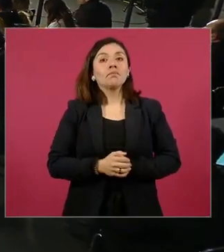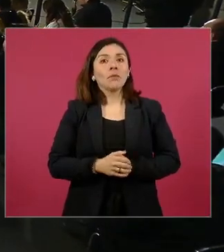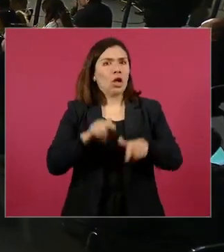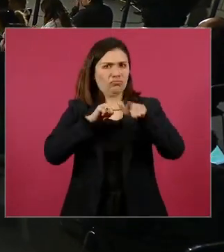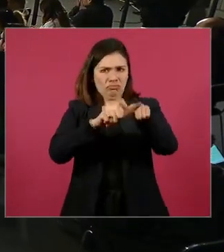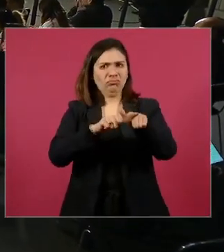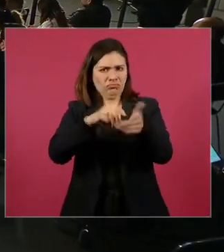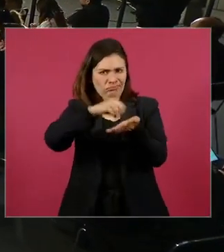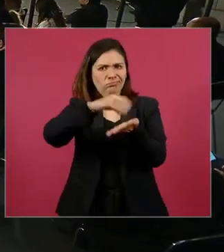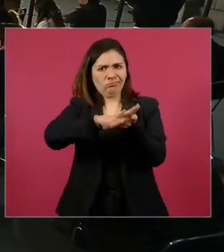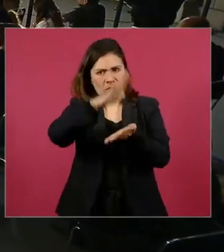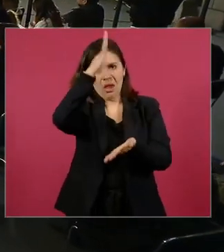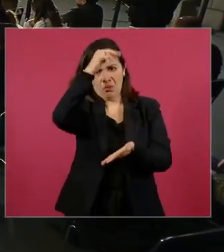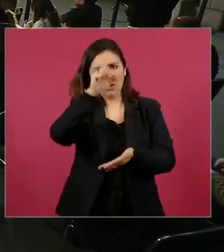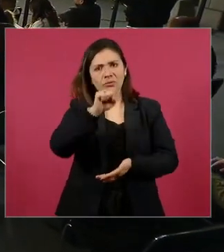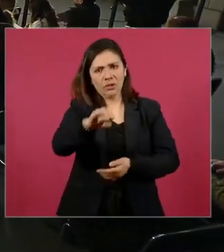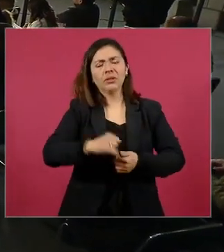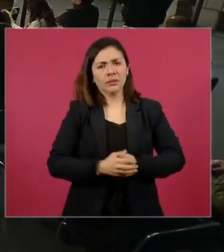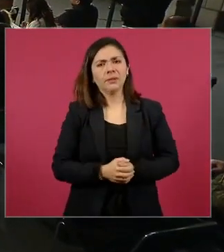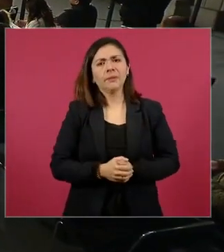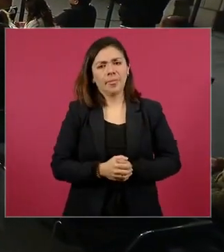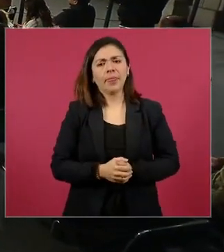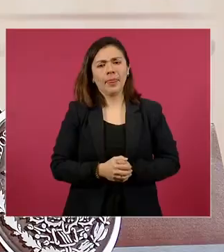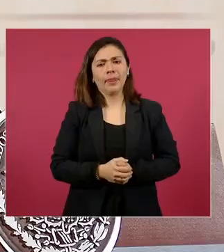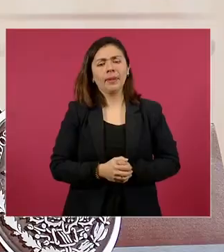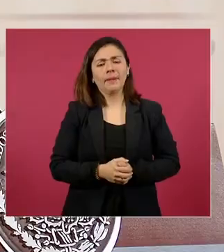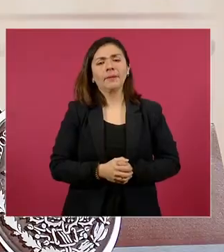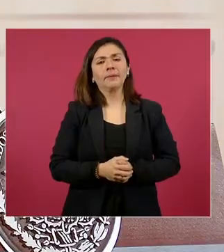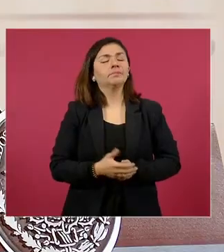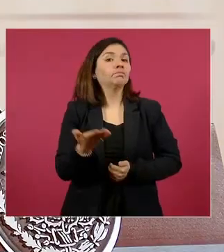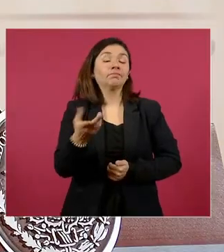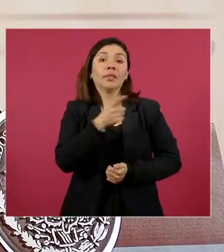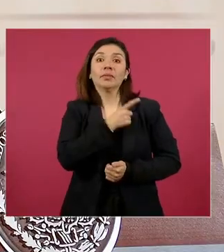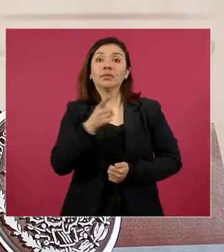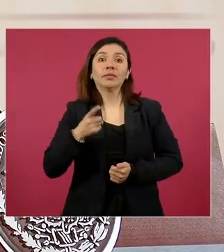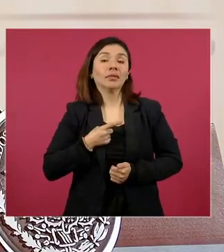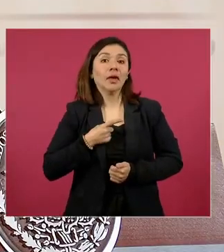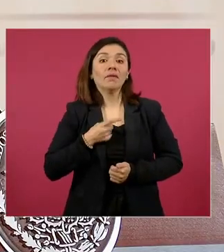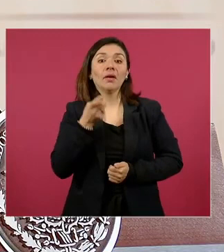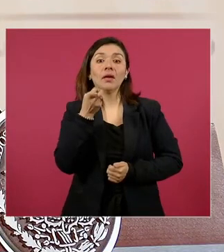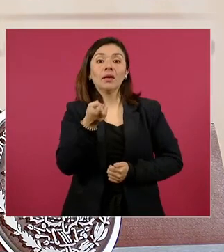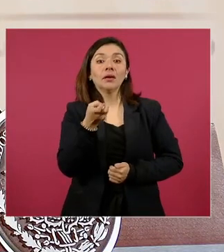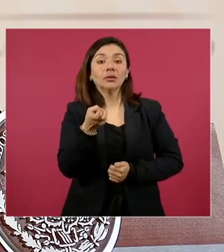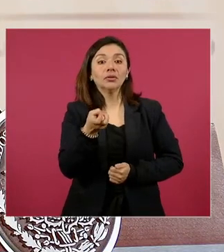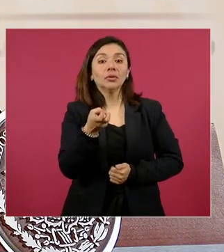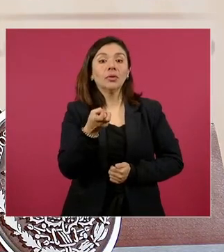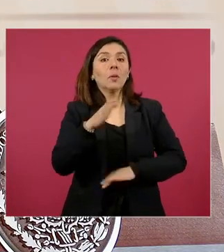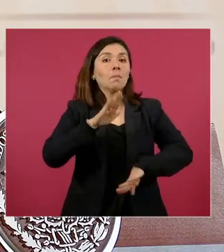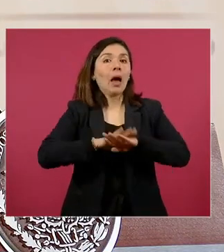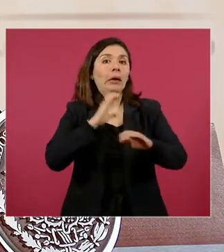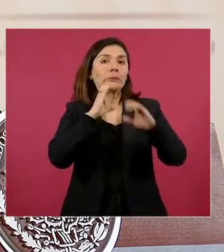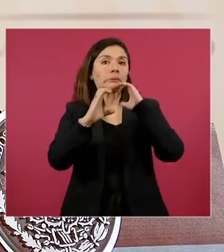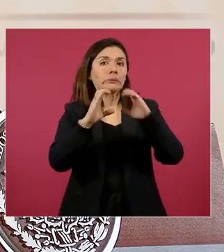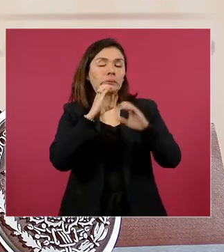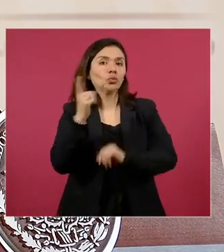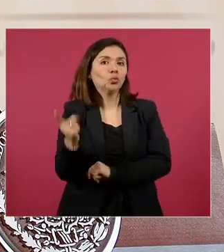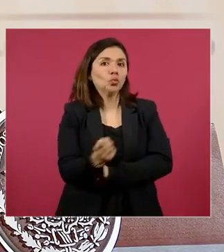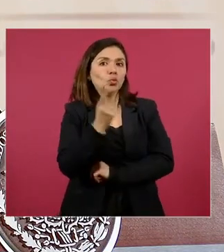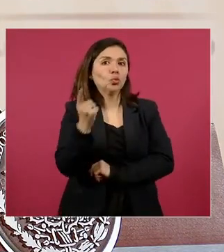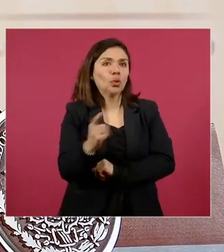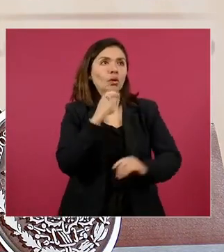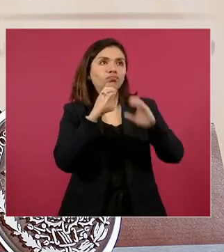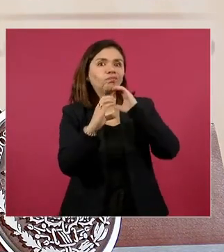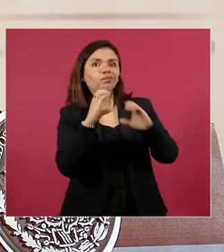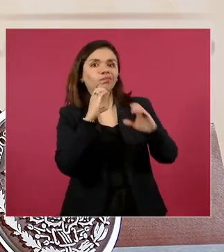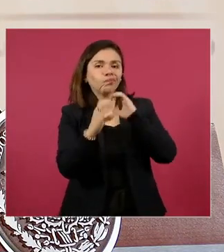confirmado? Comunicación, sí. Sí. Es que debemos estar en comunicación permanente, es